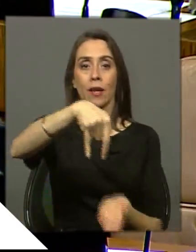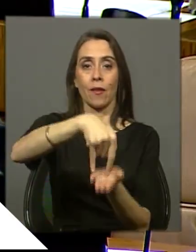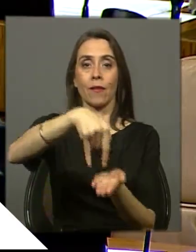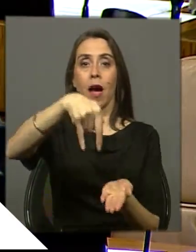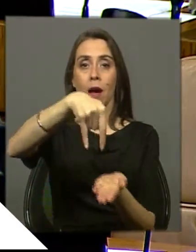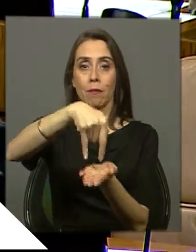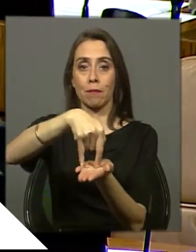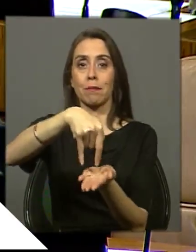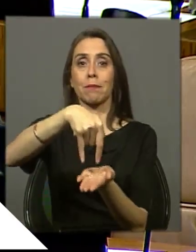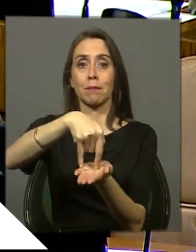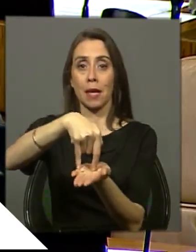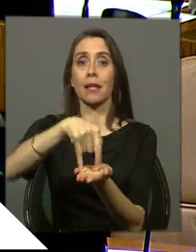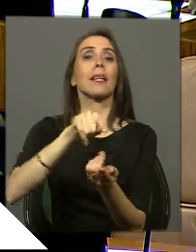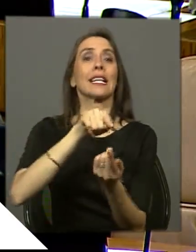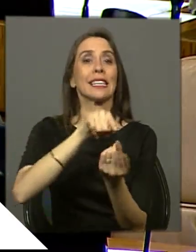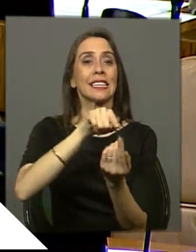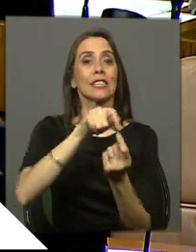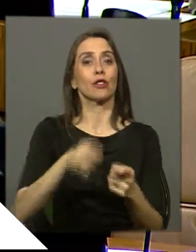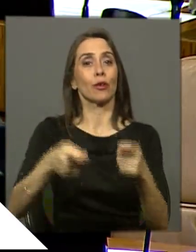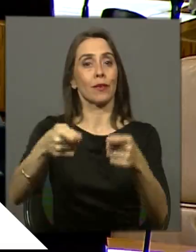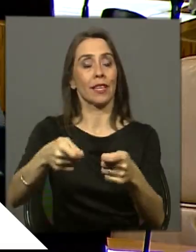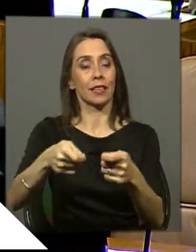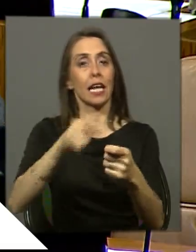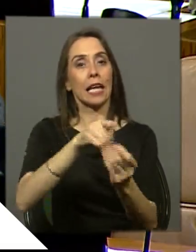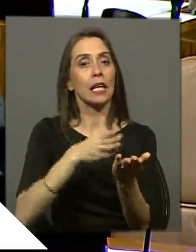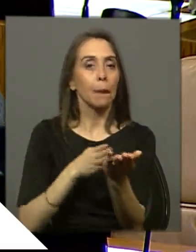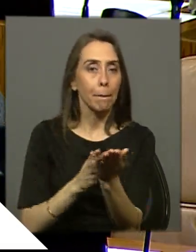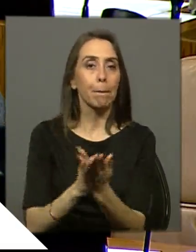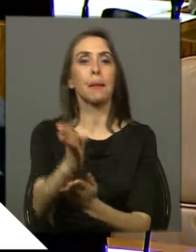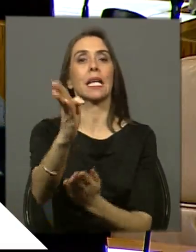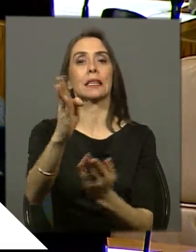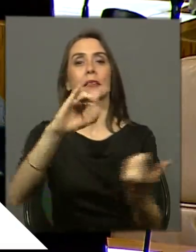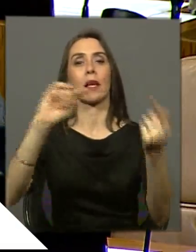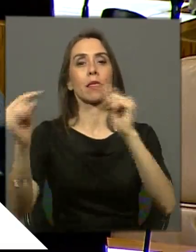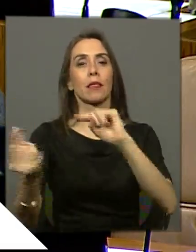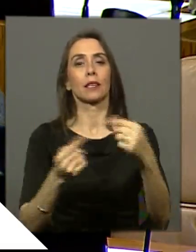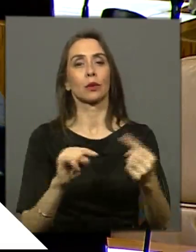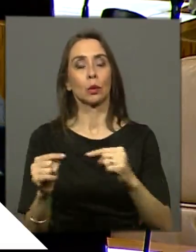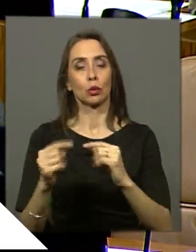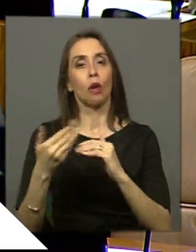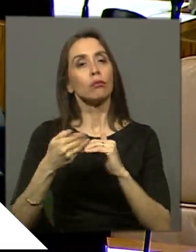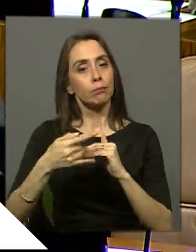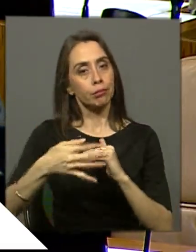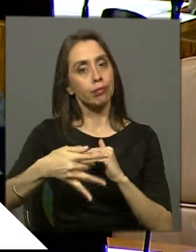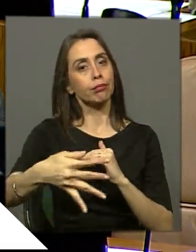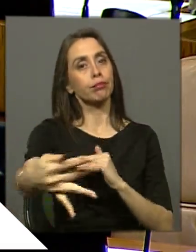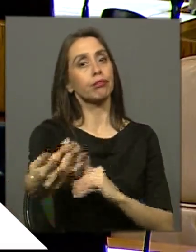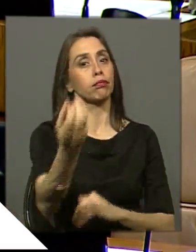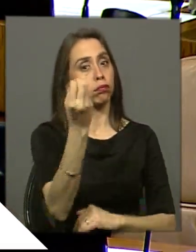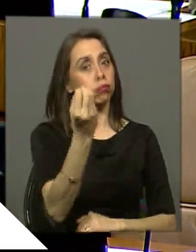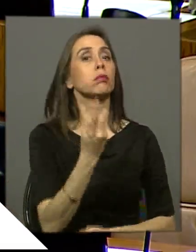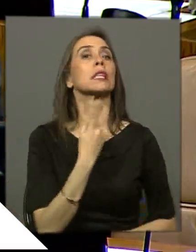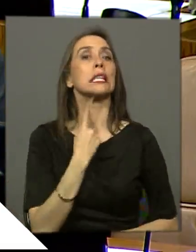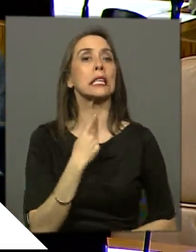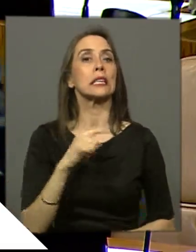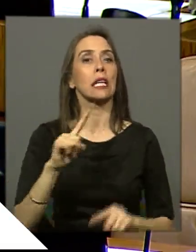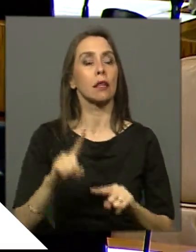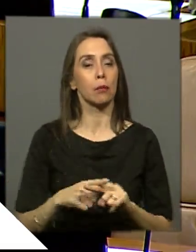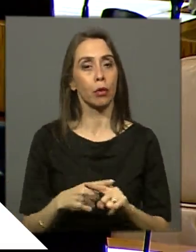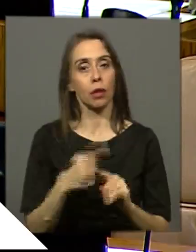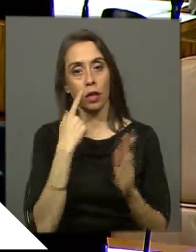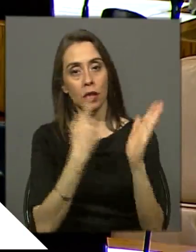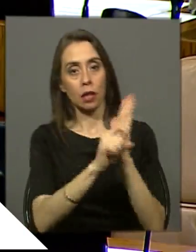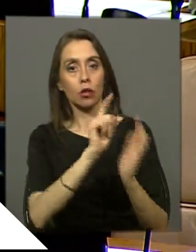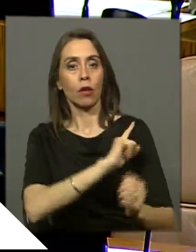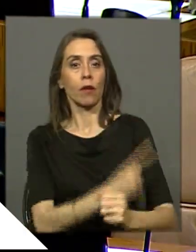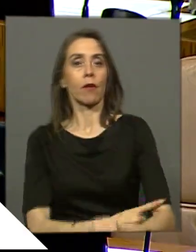juicio nuestro constituyen un camino de inicio de discusión en el país extraordinariamente interesante y una vez más reconocemos el